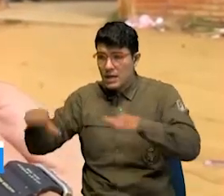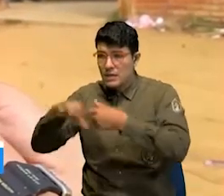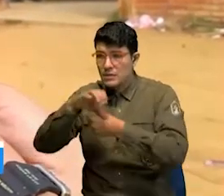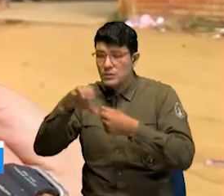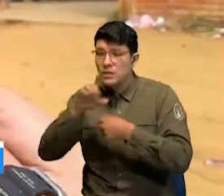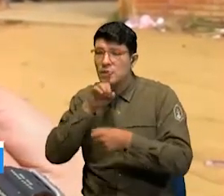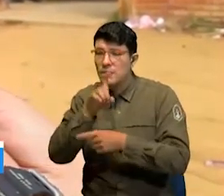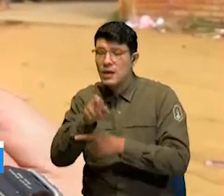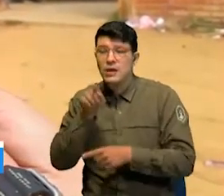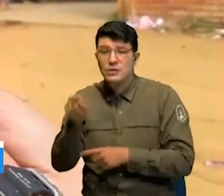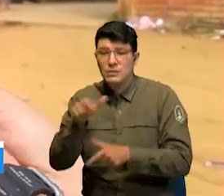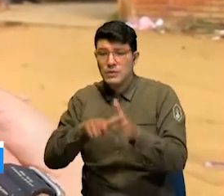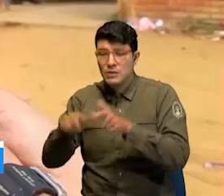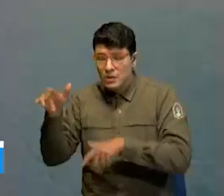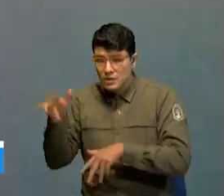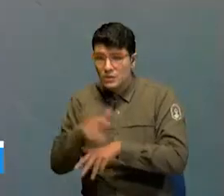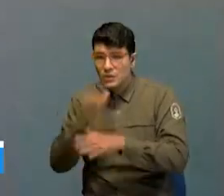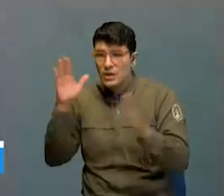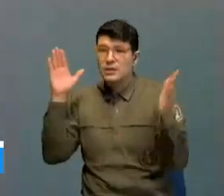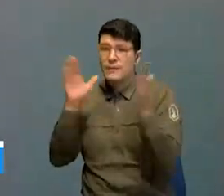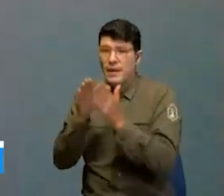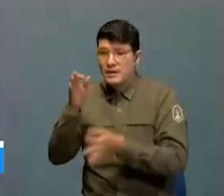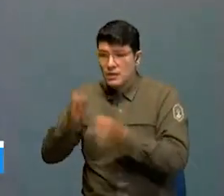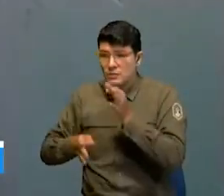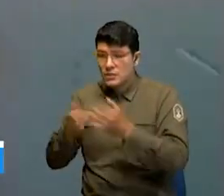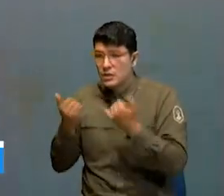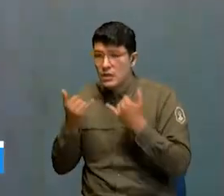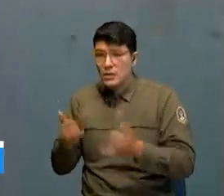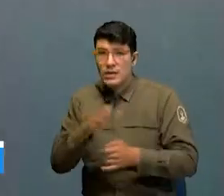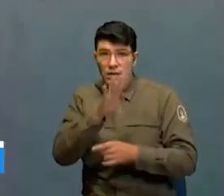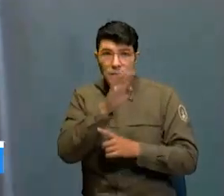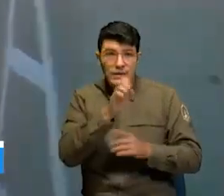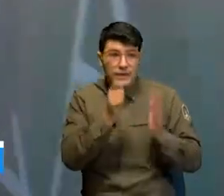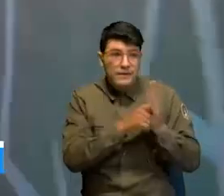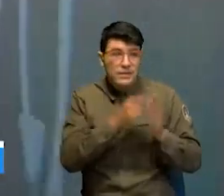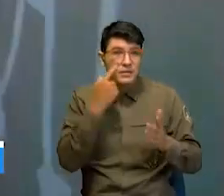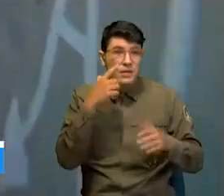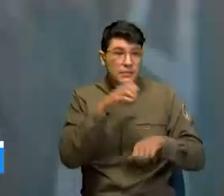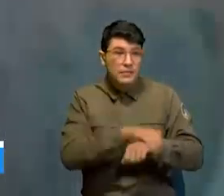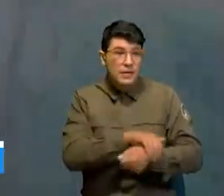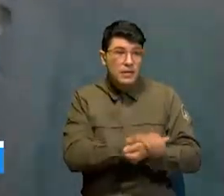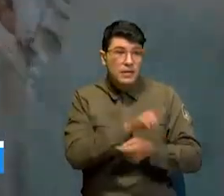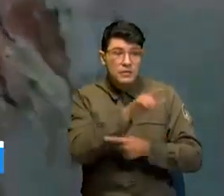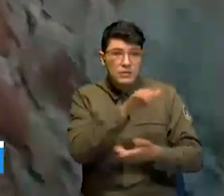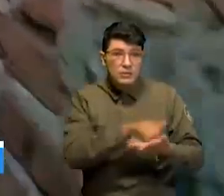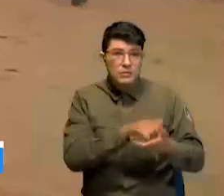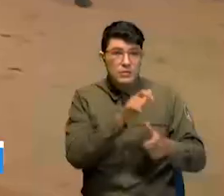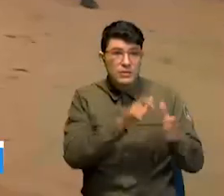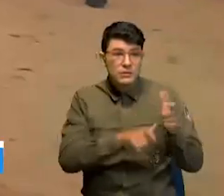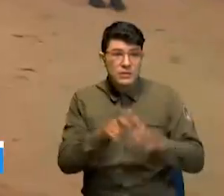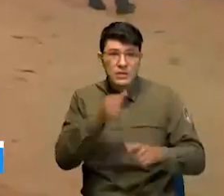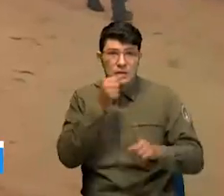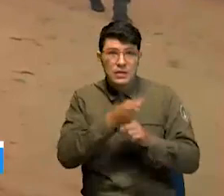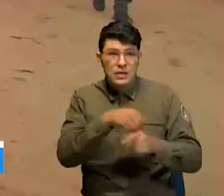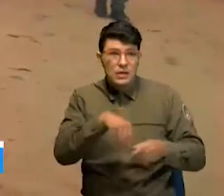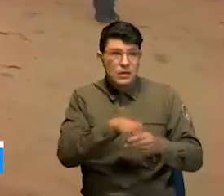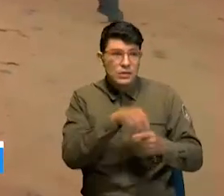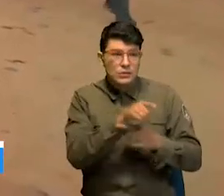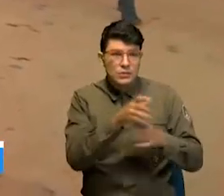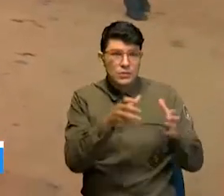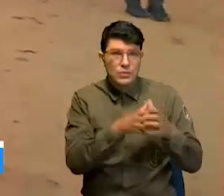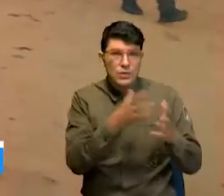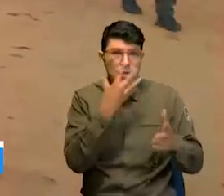tendrán que estar enfrentando ante la justicia de 9 allanamientos se logró la captura de igual número de personas que integraban esta